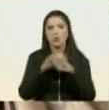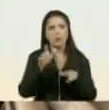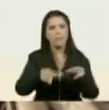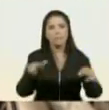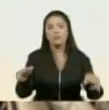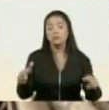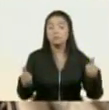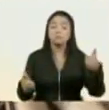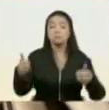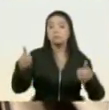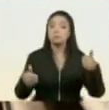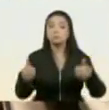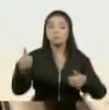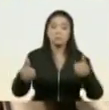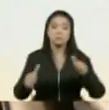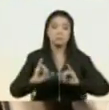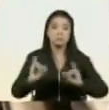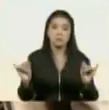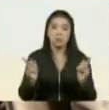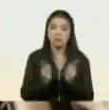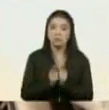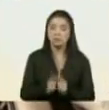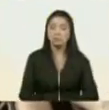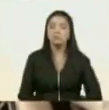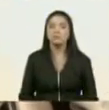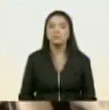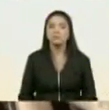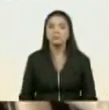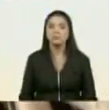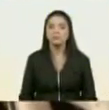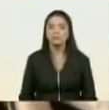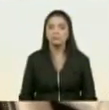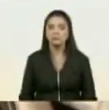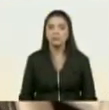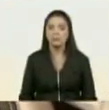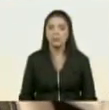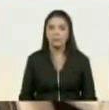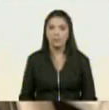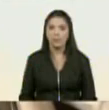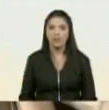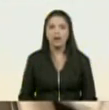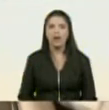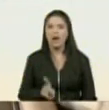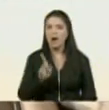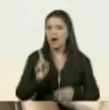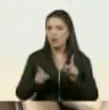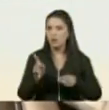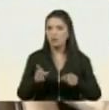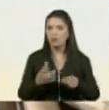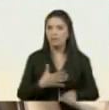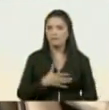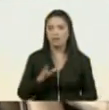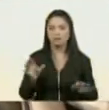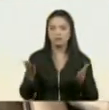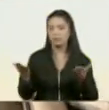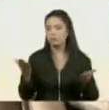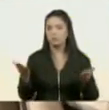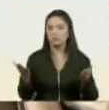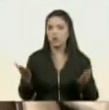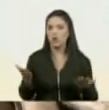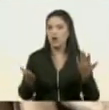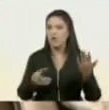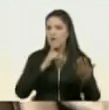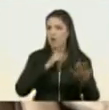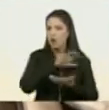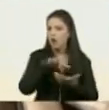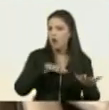postule candidatas y candidatos. Así que aquellos que optaron por la violencia, que optaron por el odio, que